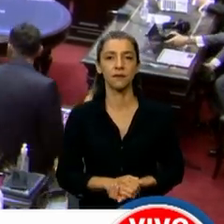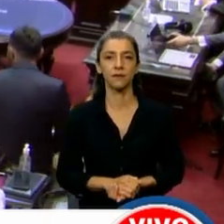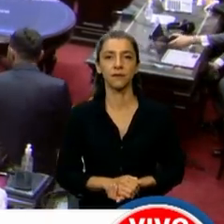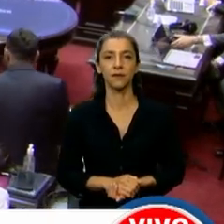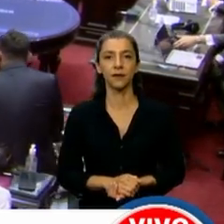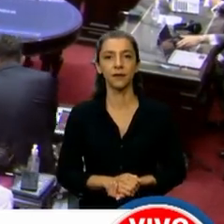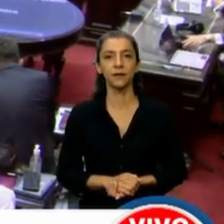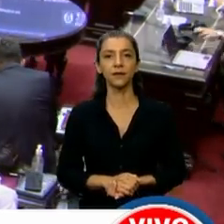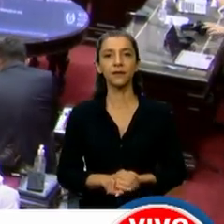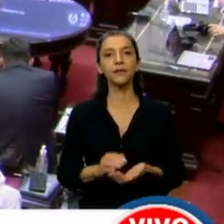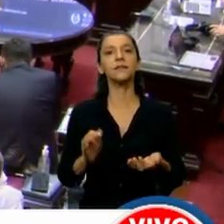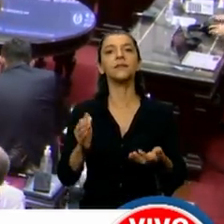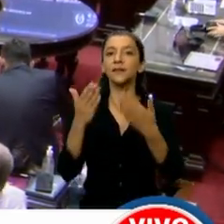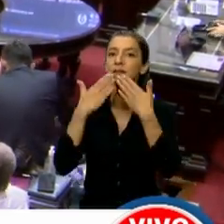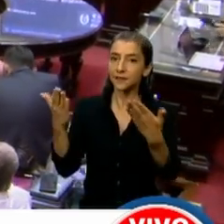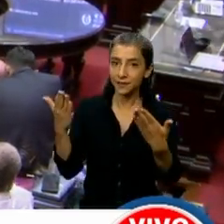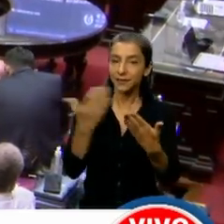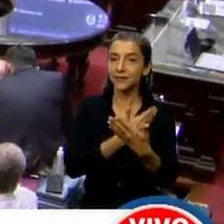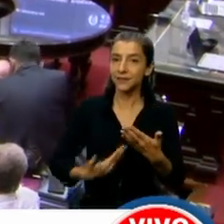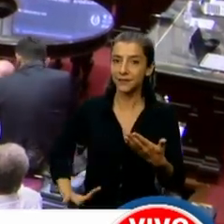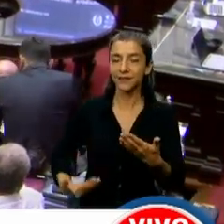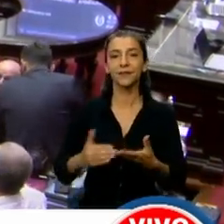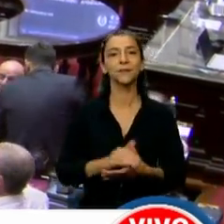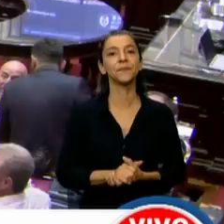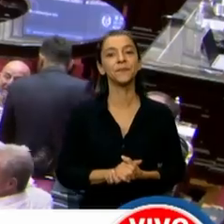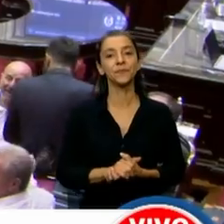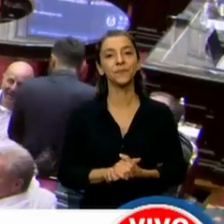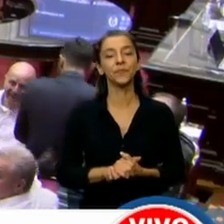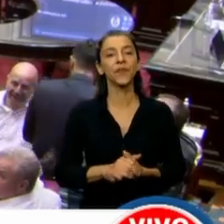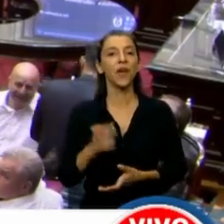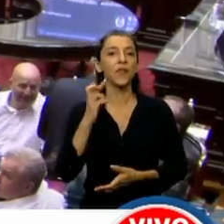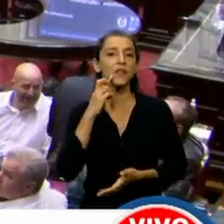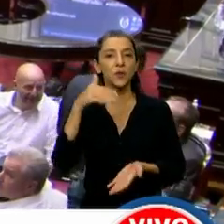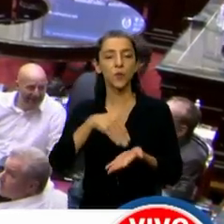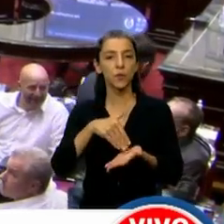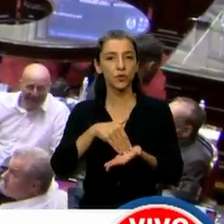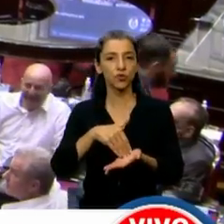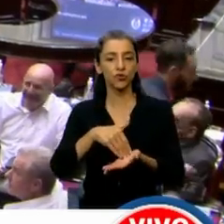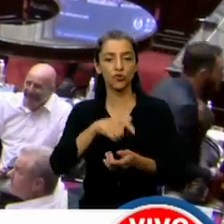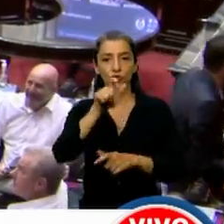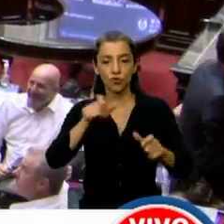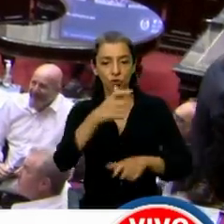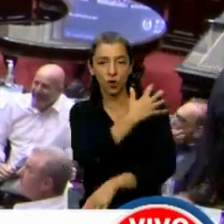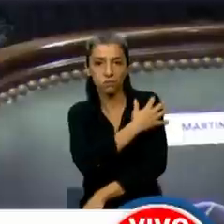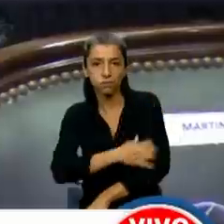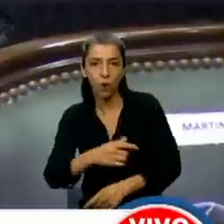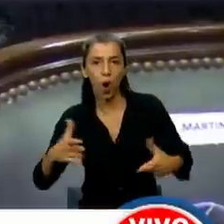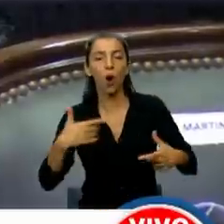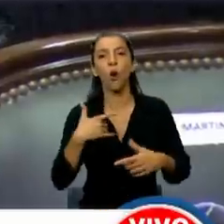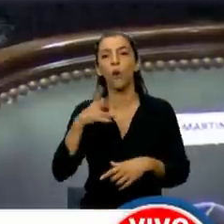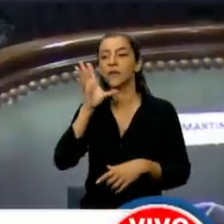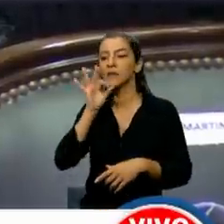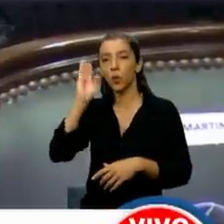muchas gracias al señor presidente 19 millones de pobres 50% de inflación